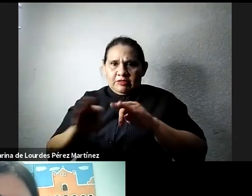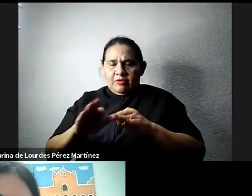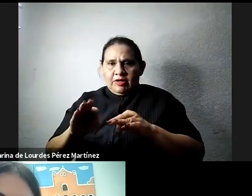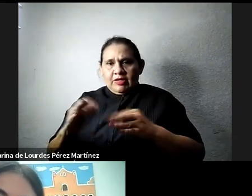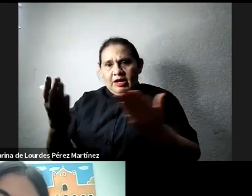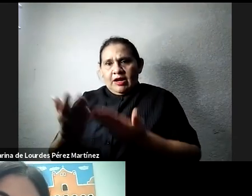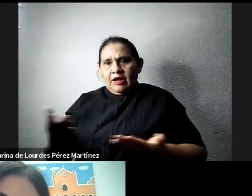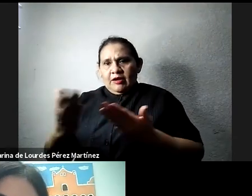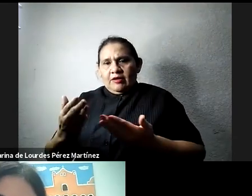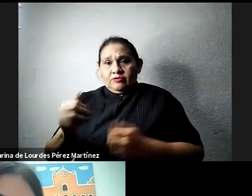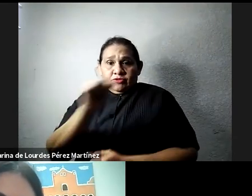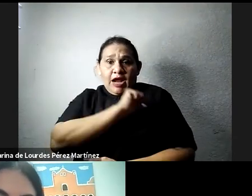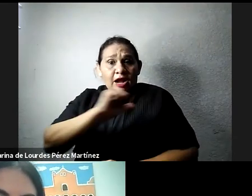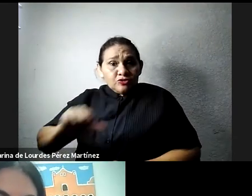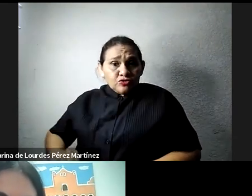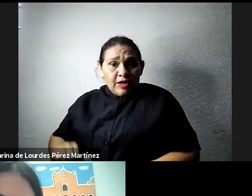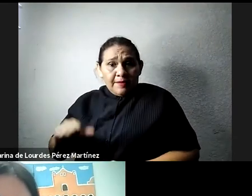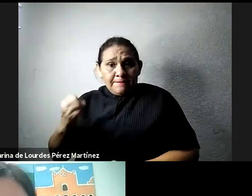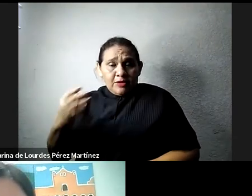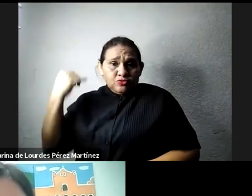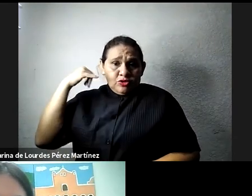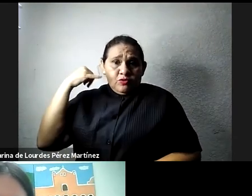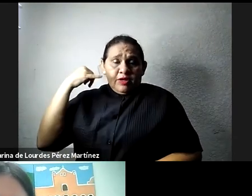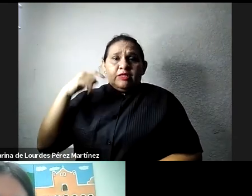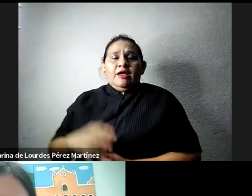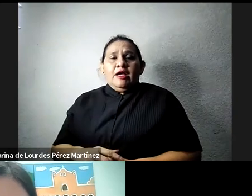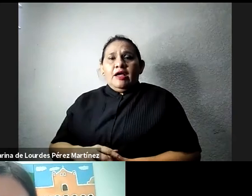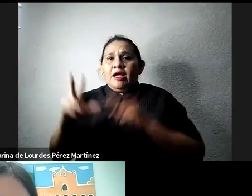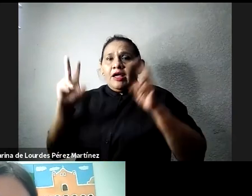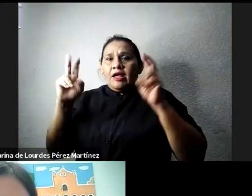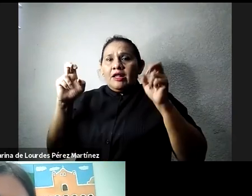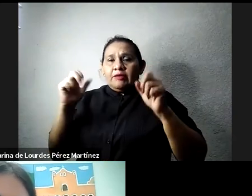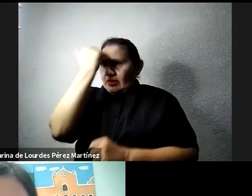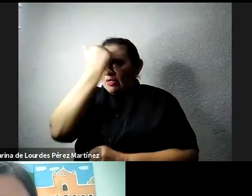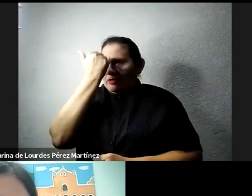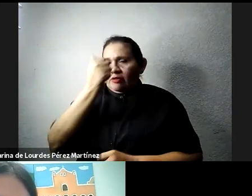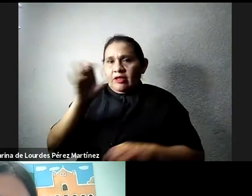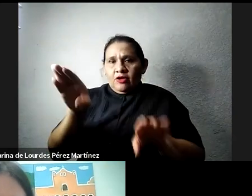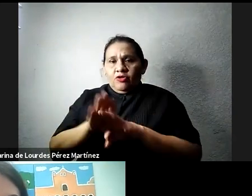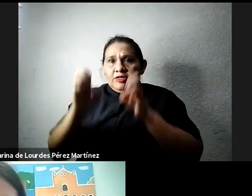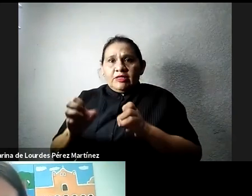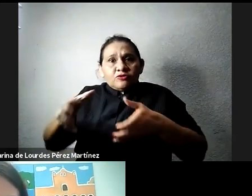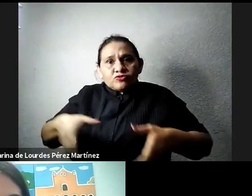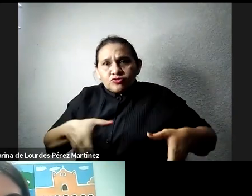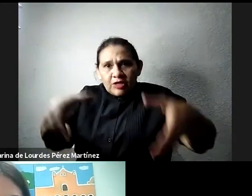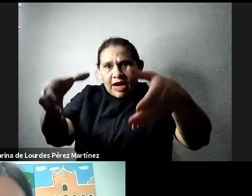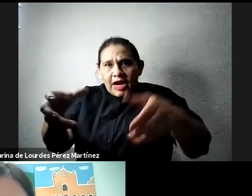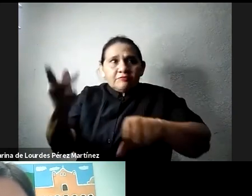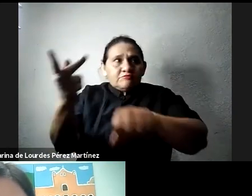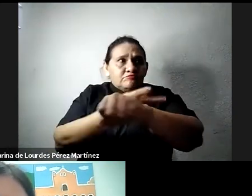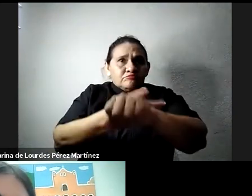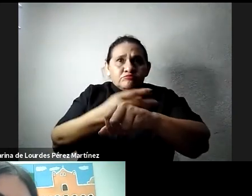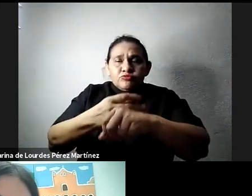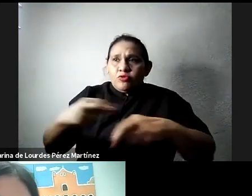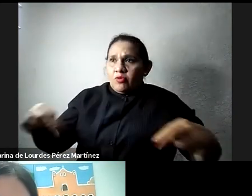realizado ayuntamientos de Yucatán en el tema de analizar cómo están sus calles, cómo están sus cruces peatonales, cómo